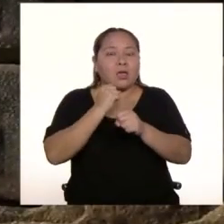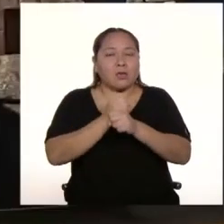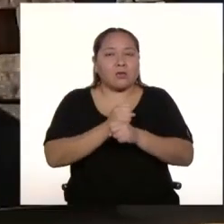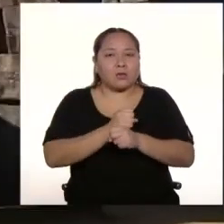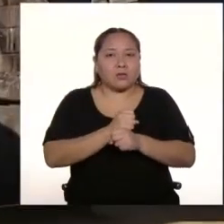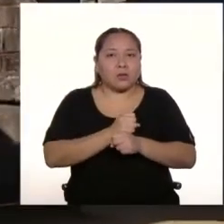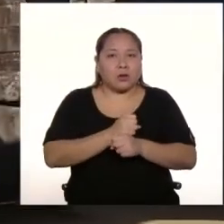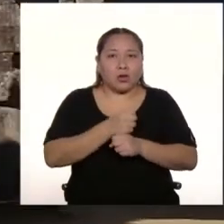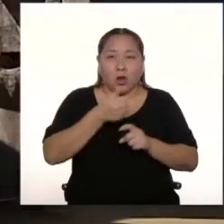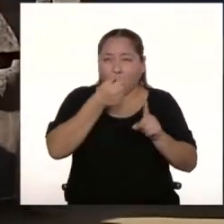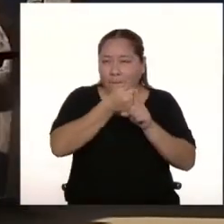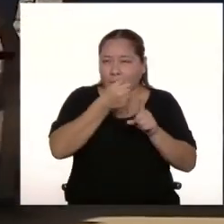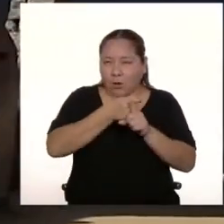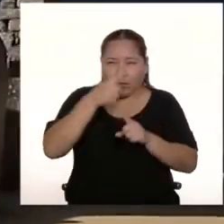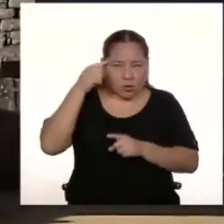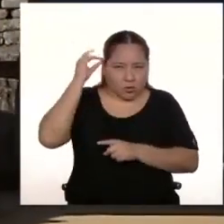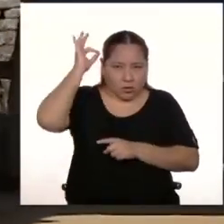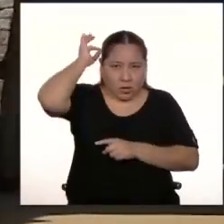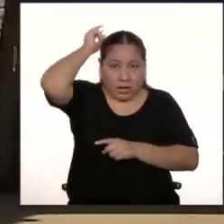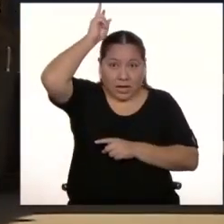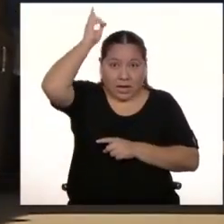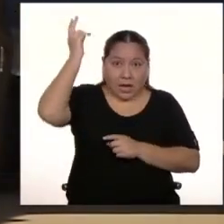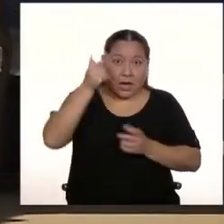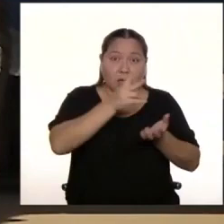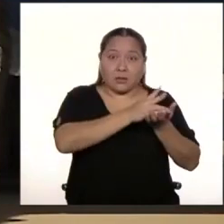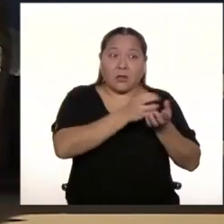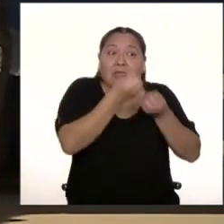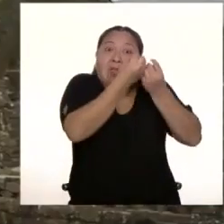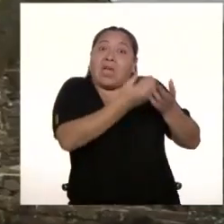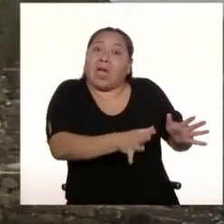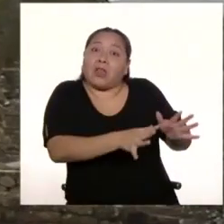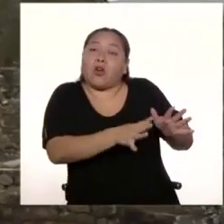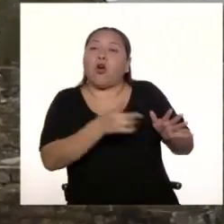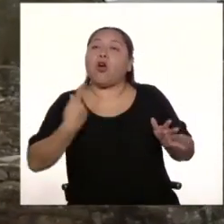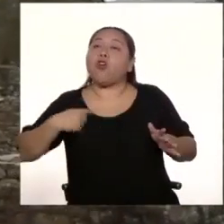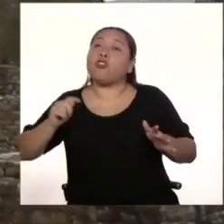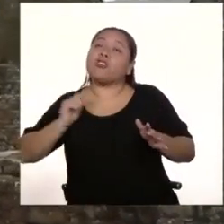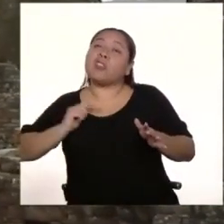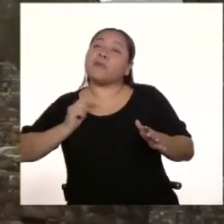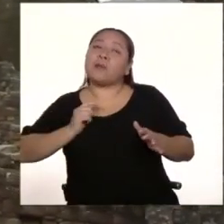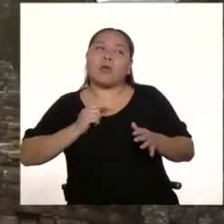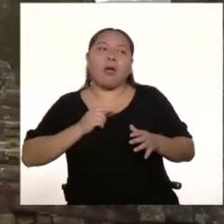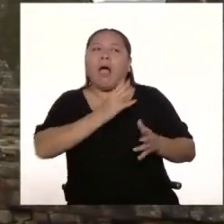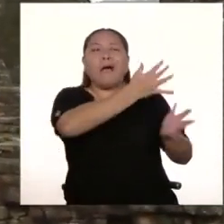incas quienes lo abandonaron? ¿O los conquistadores españoles determinaron su suerte?